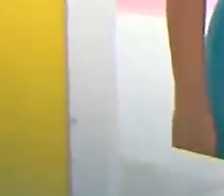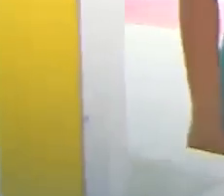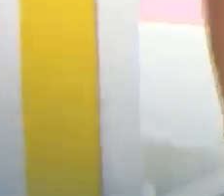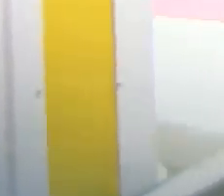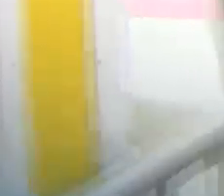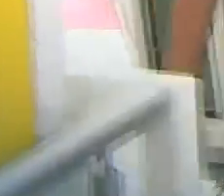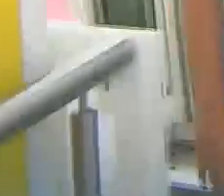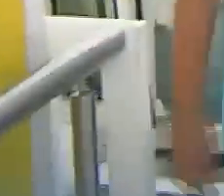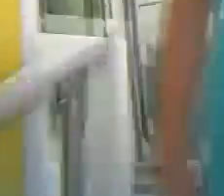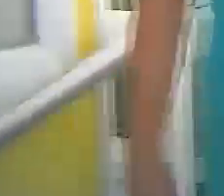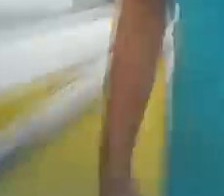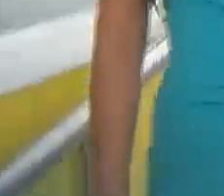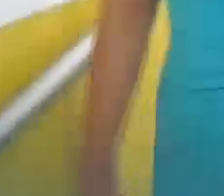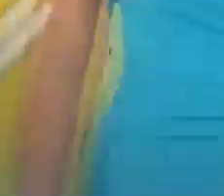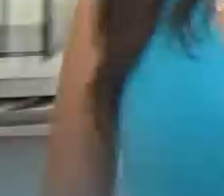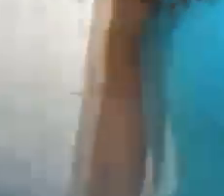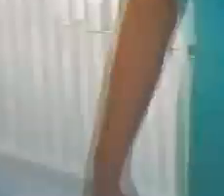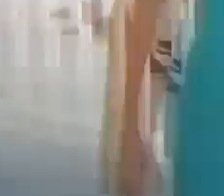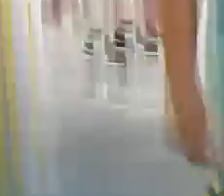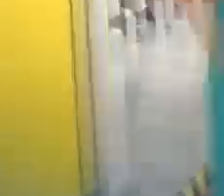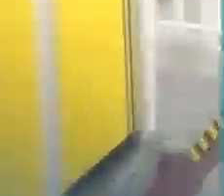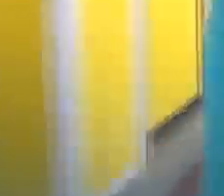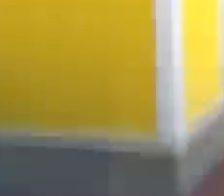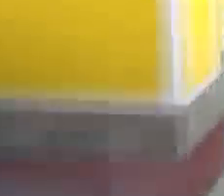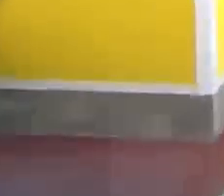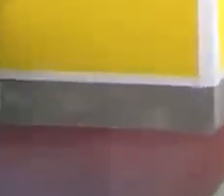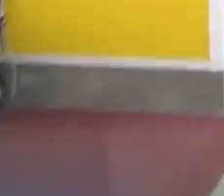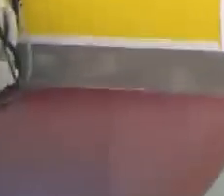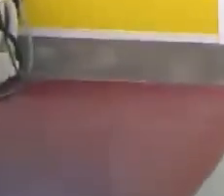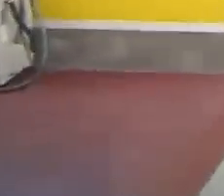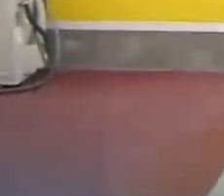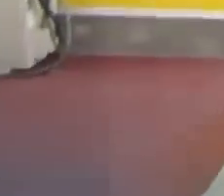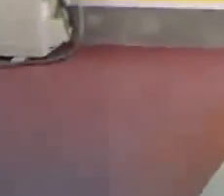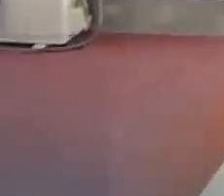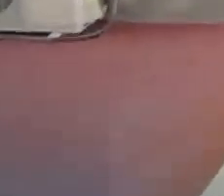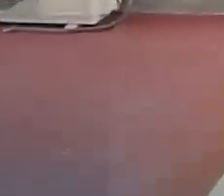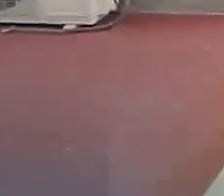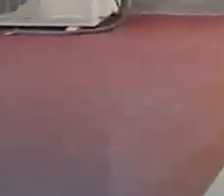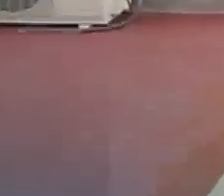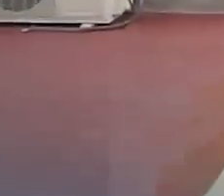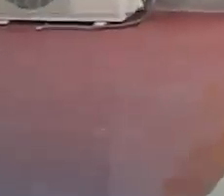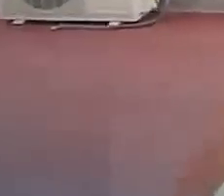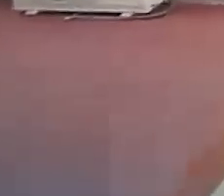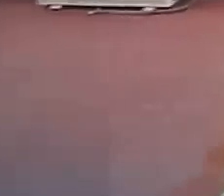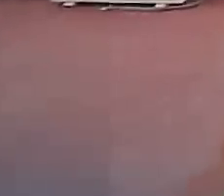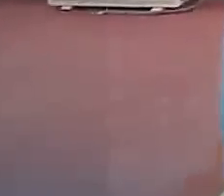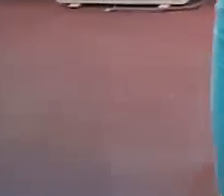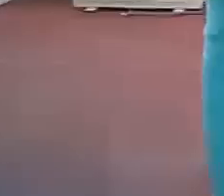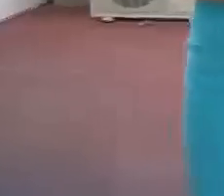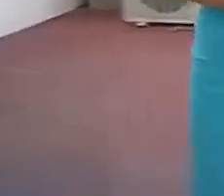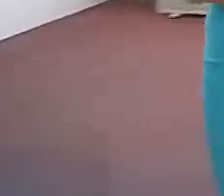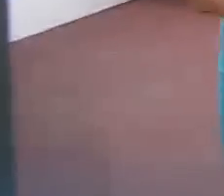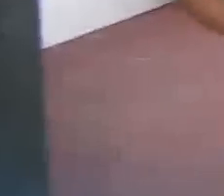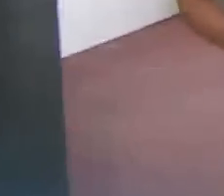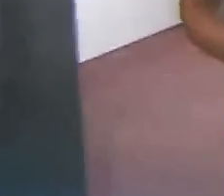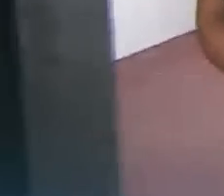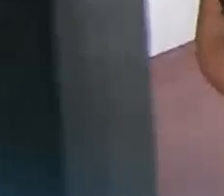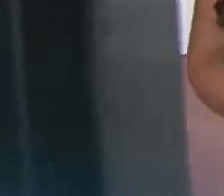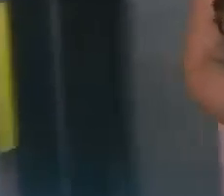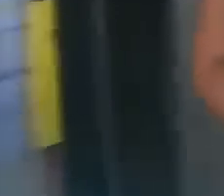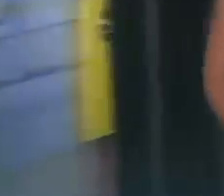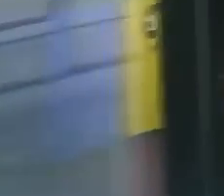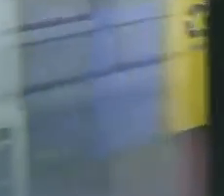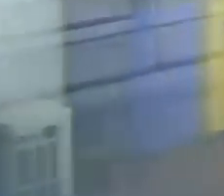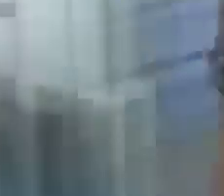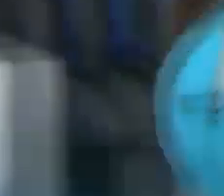lindo! Desde las calles. Estoy enamorada de la ciudad. Yo siempre estoy enamorada de Guayaquil, pero ahora como que estoy enamorado